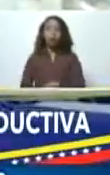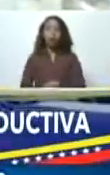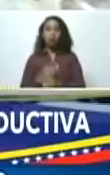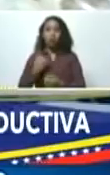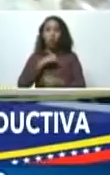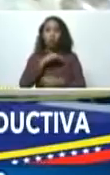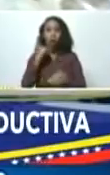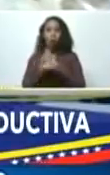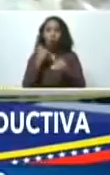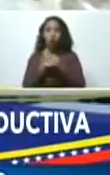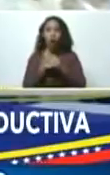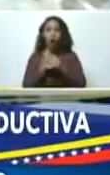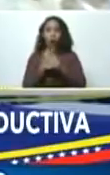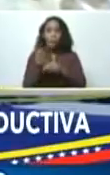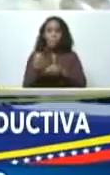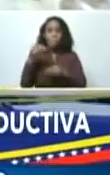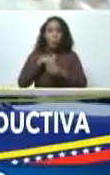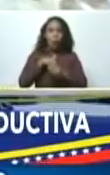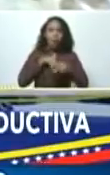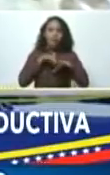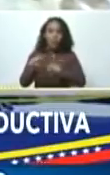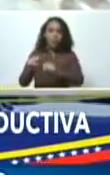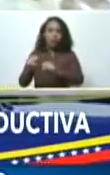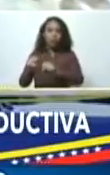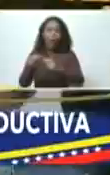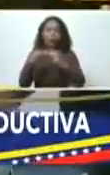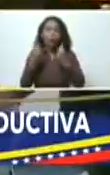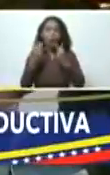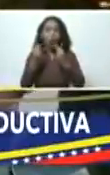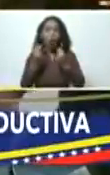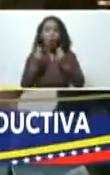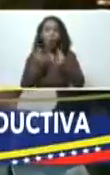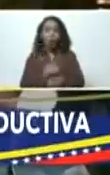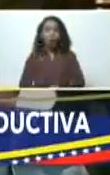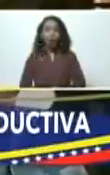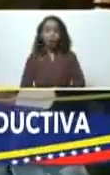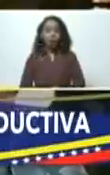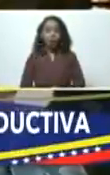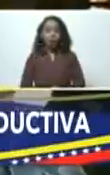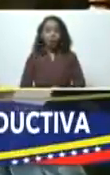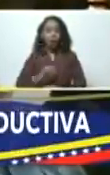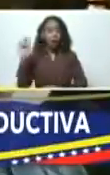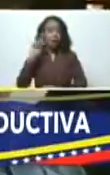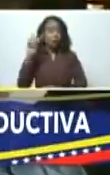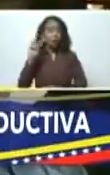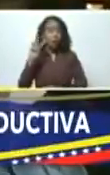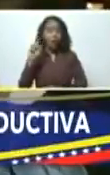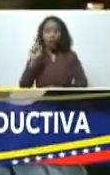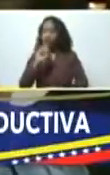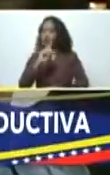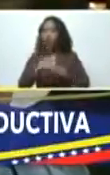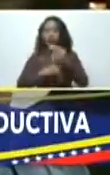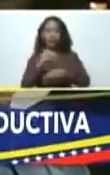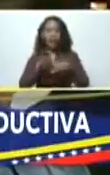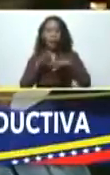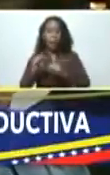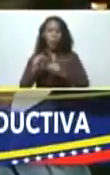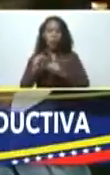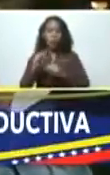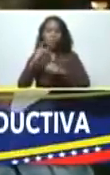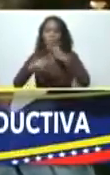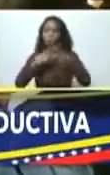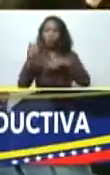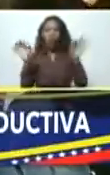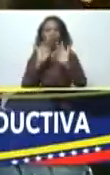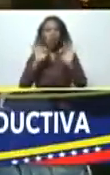una colonia económica, y Venezuela no va a ser colonia ni política,